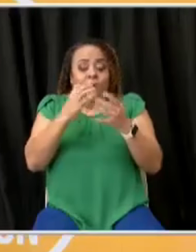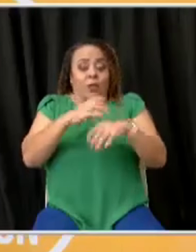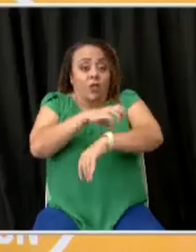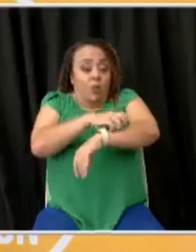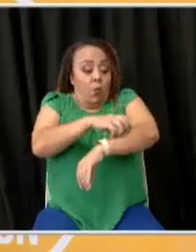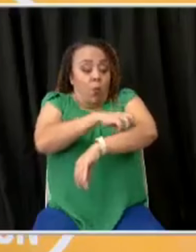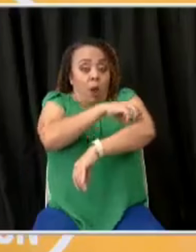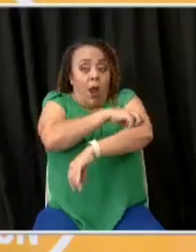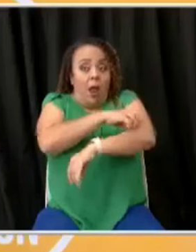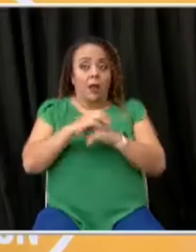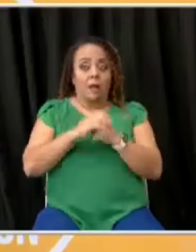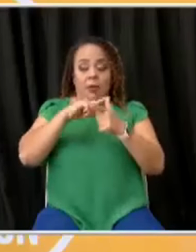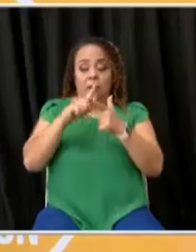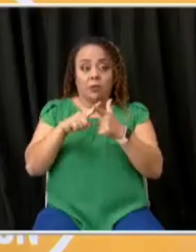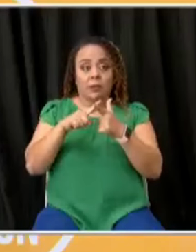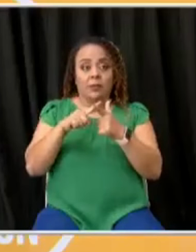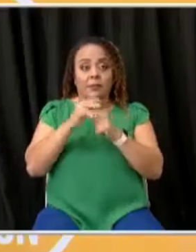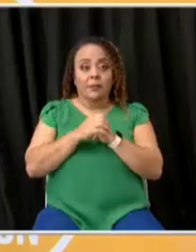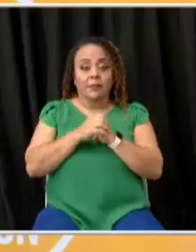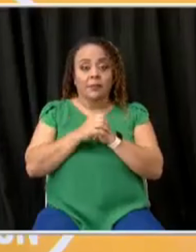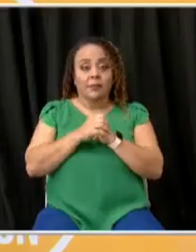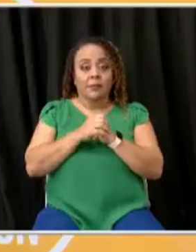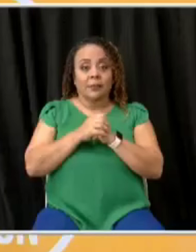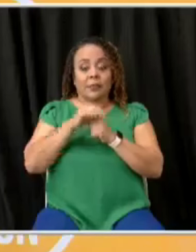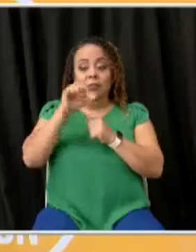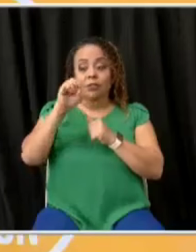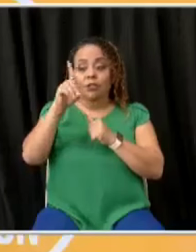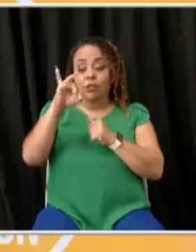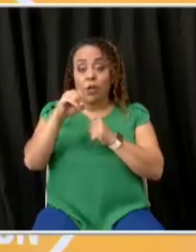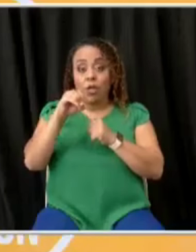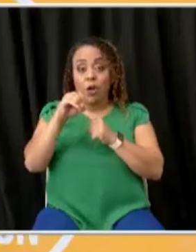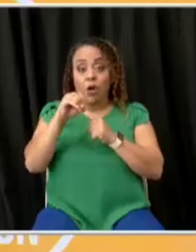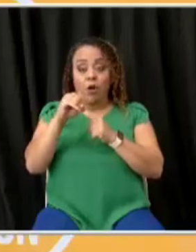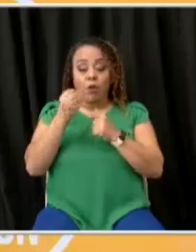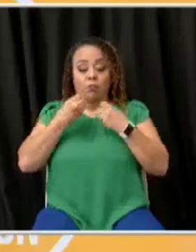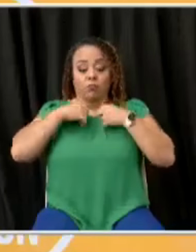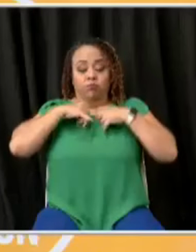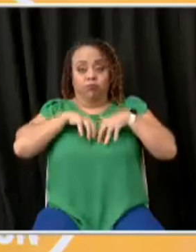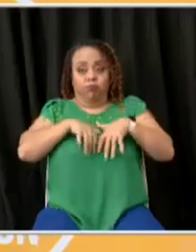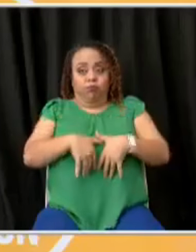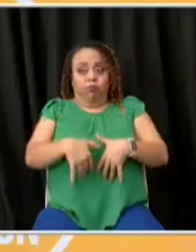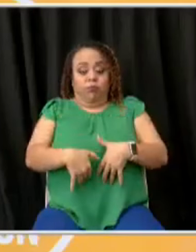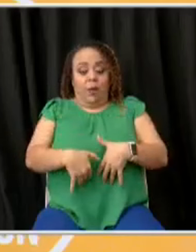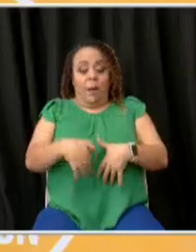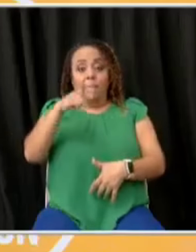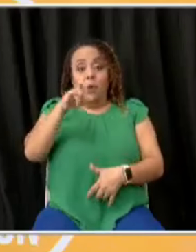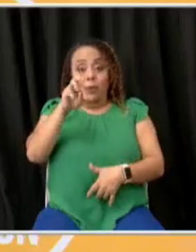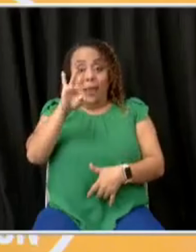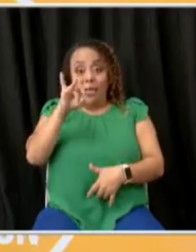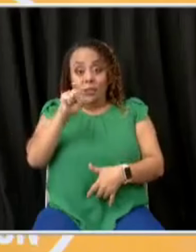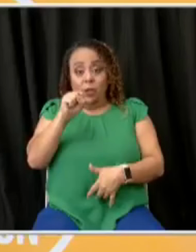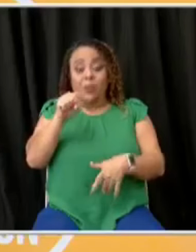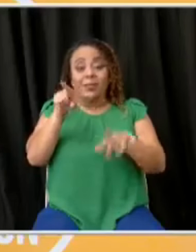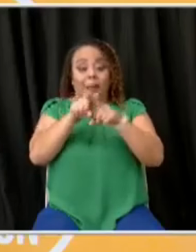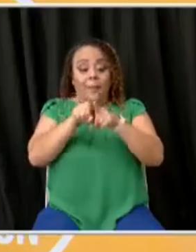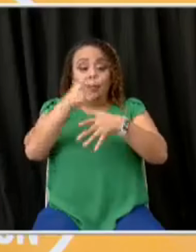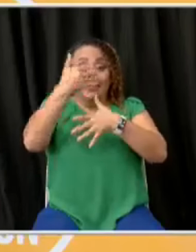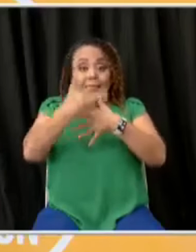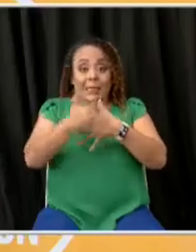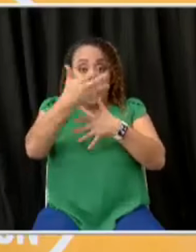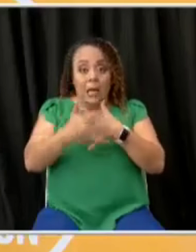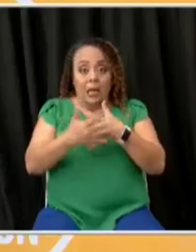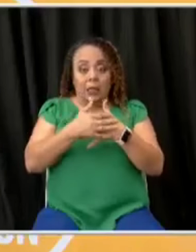bien, al caer esa cantidad tan alta de sodio y potasio en el estómago, más bien la sangre